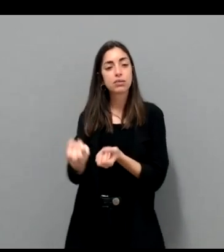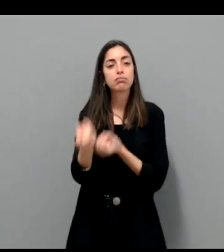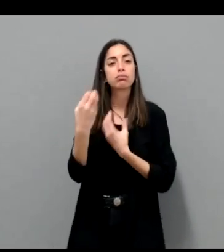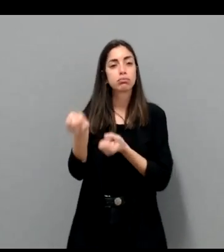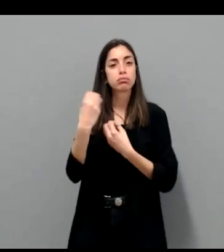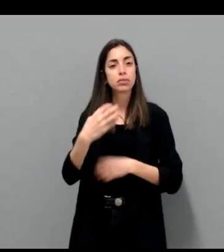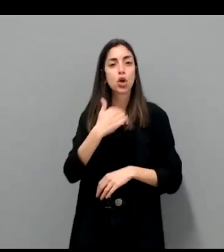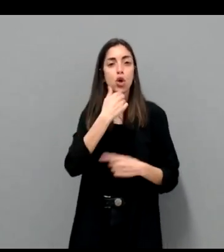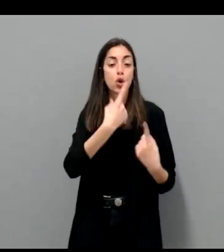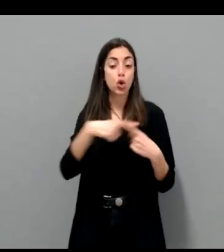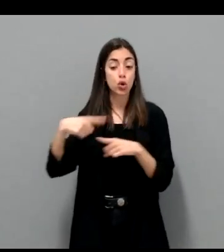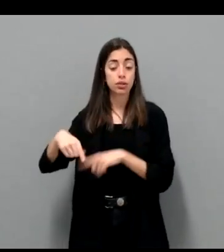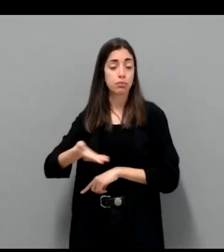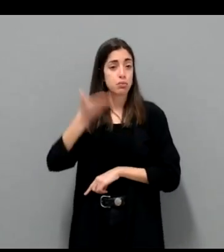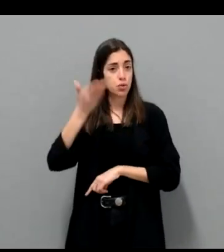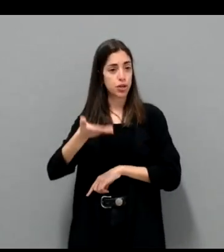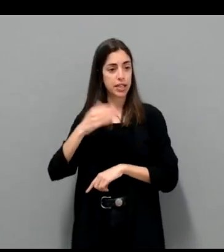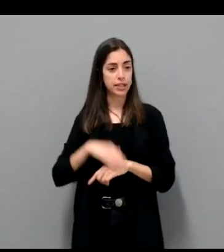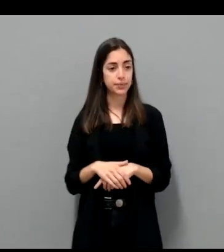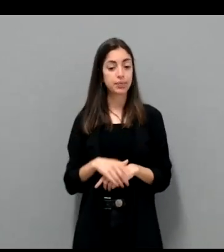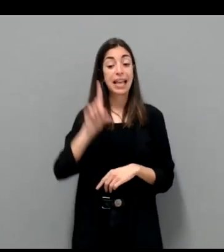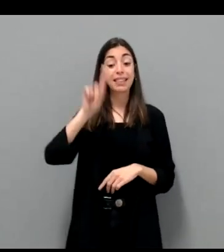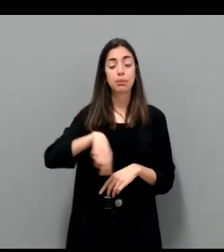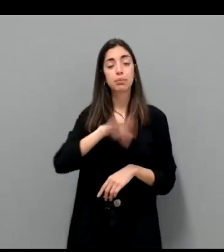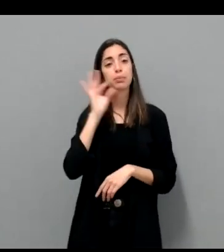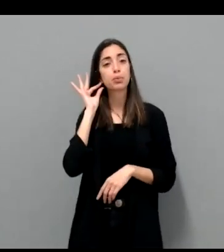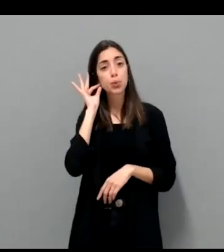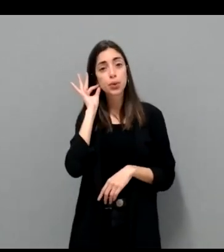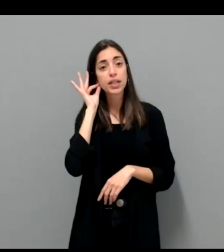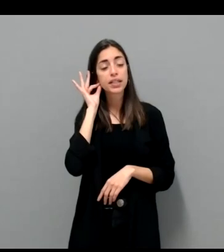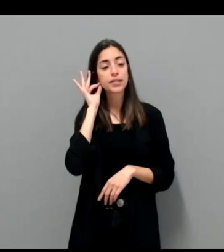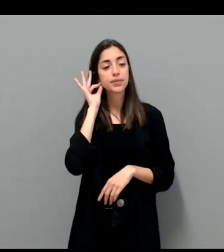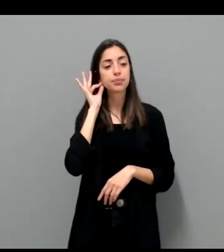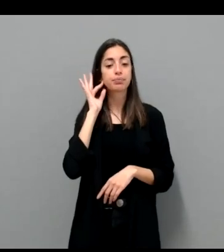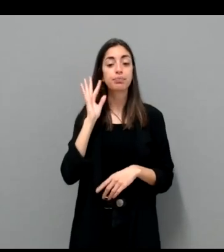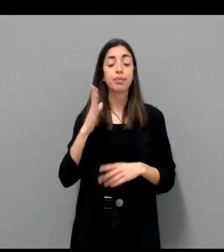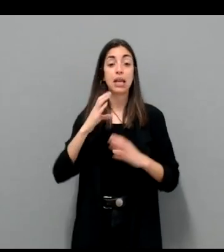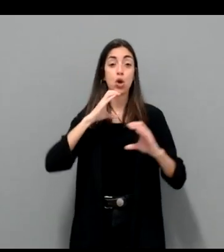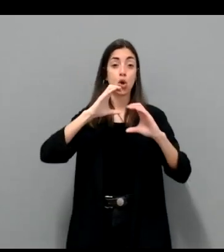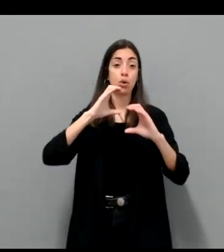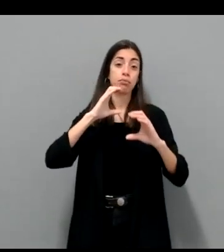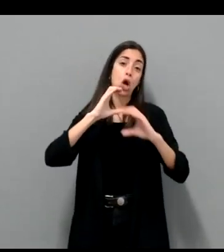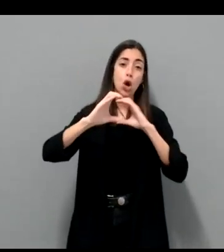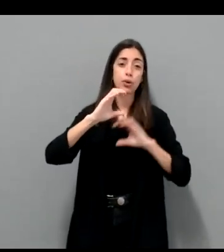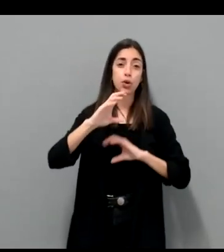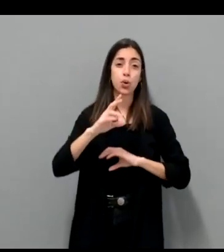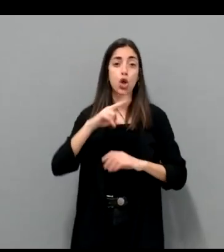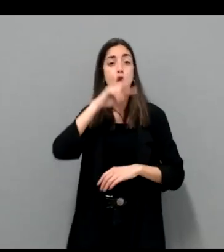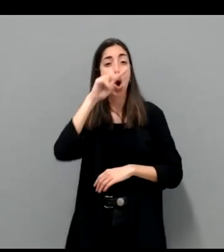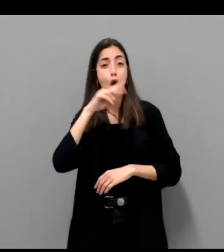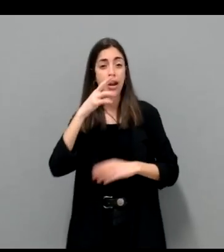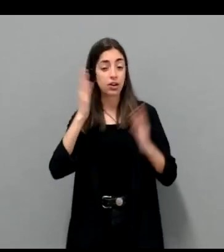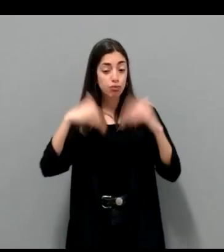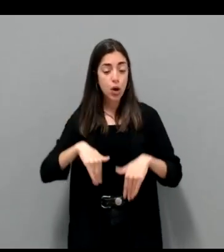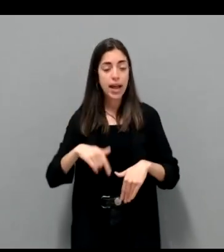importante. También las mujeres que carecen de comunicación oral están en mayor riesgo de